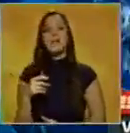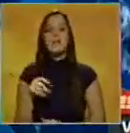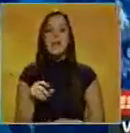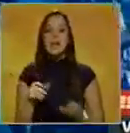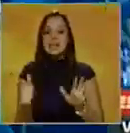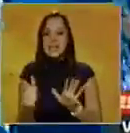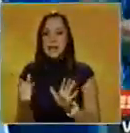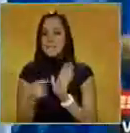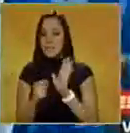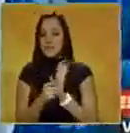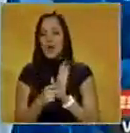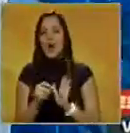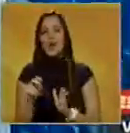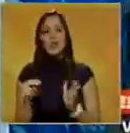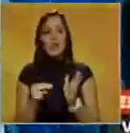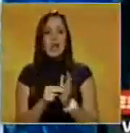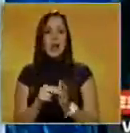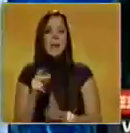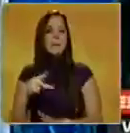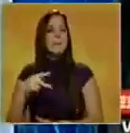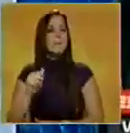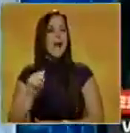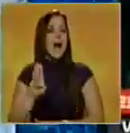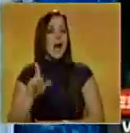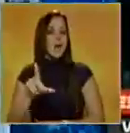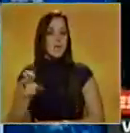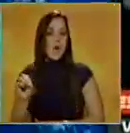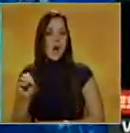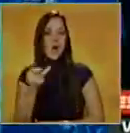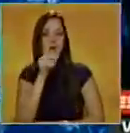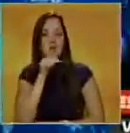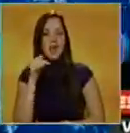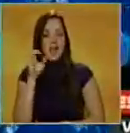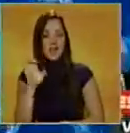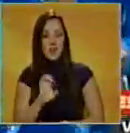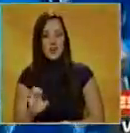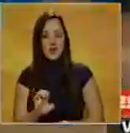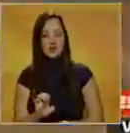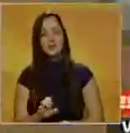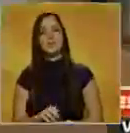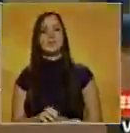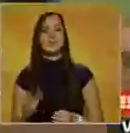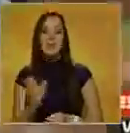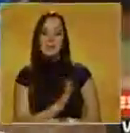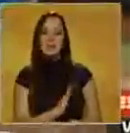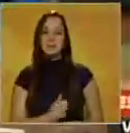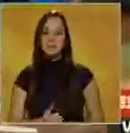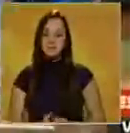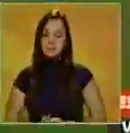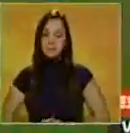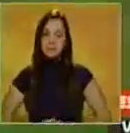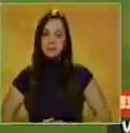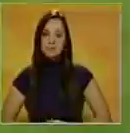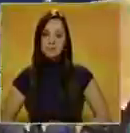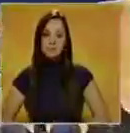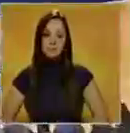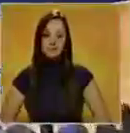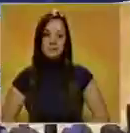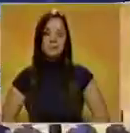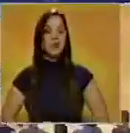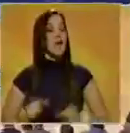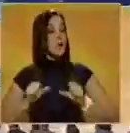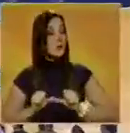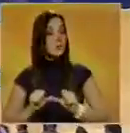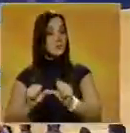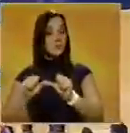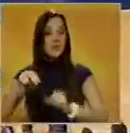lograda en 2014 con San Francisco. Jordano Ventura lanzará por Kansas City y Noah Syndergaard lo hará por Nueva York. Continuamos